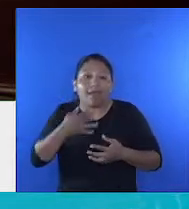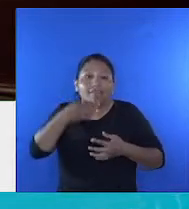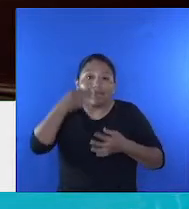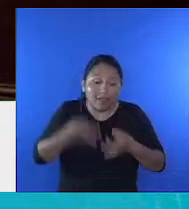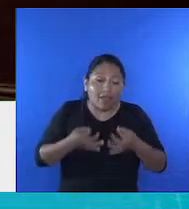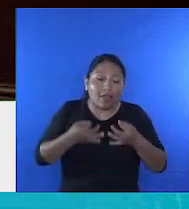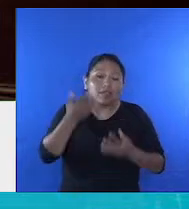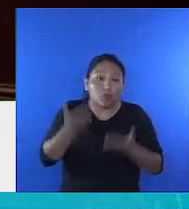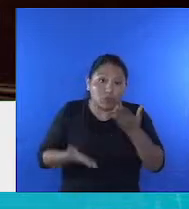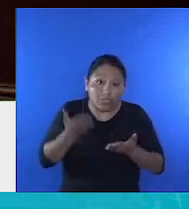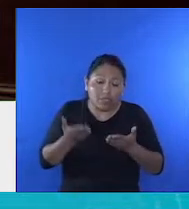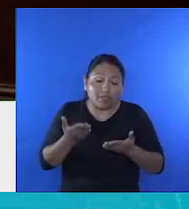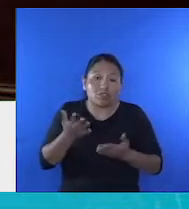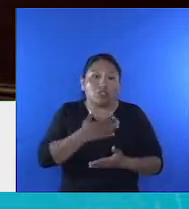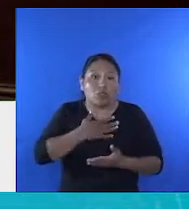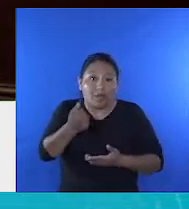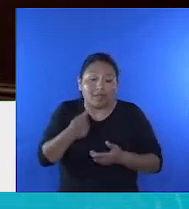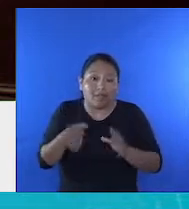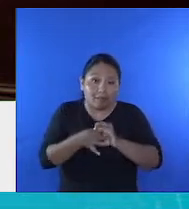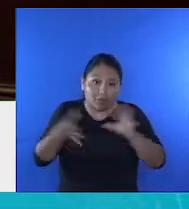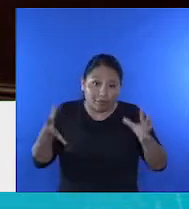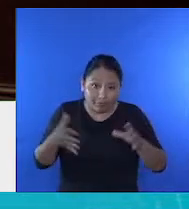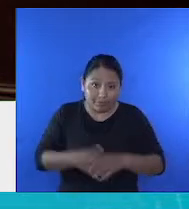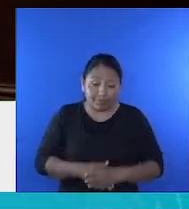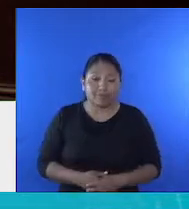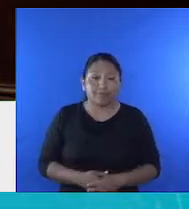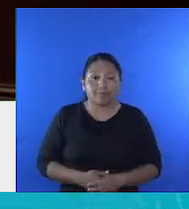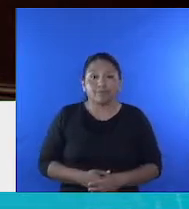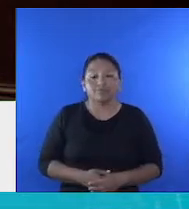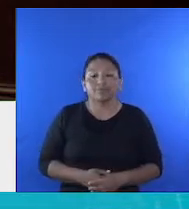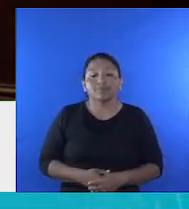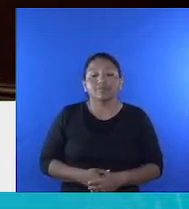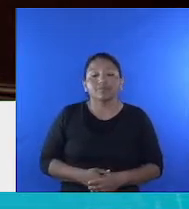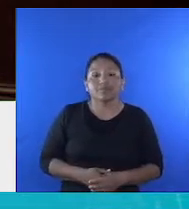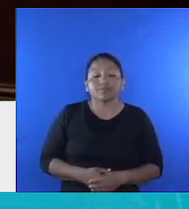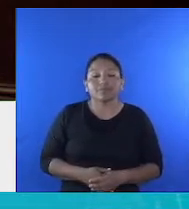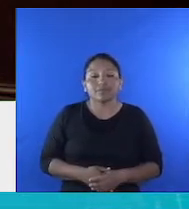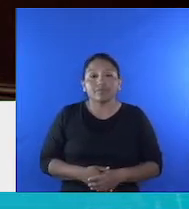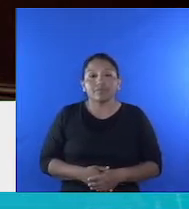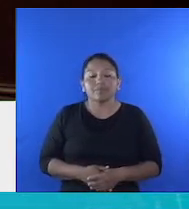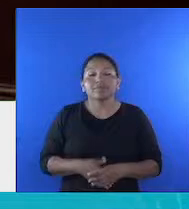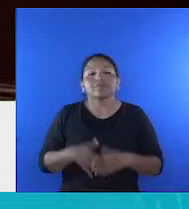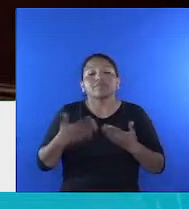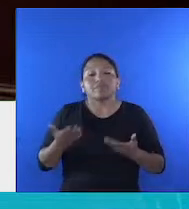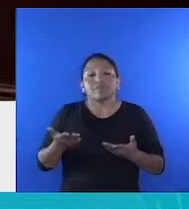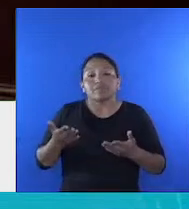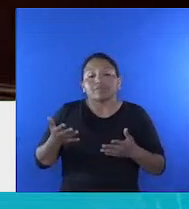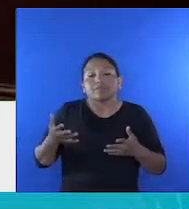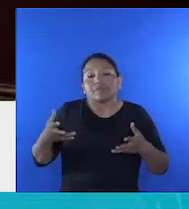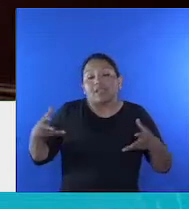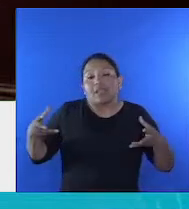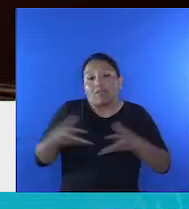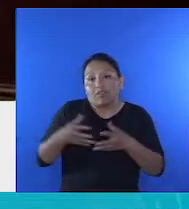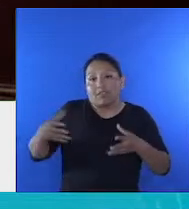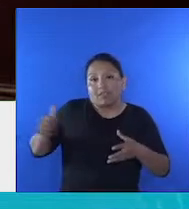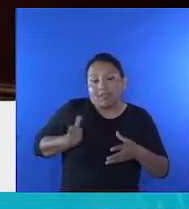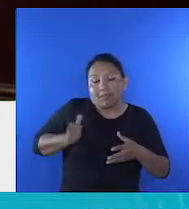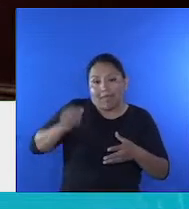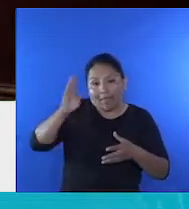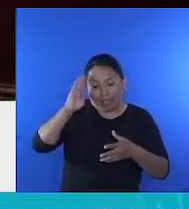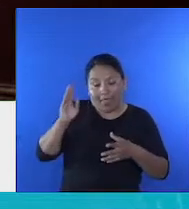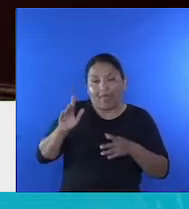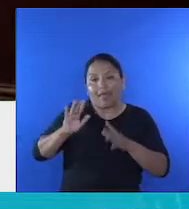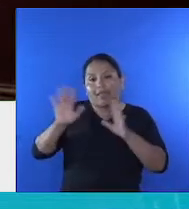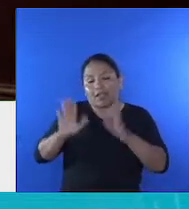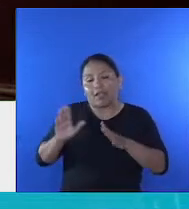verdad, justicia, soberanía y democracia. Las Fuerzas Armadas que se formaron en la Escuela de